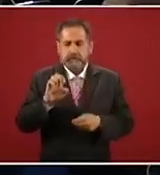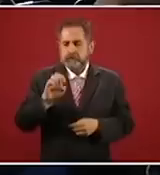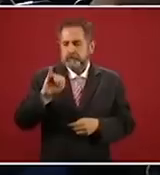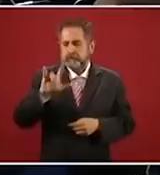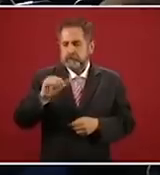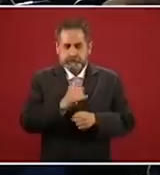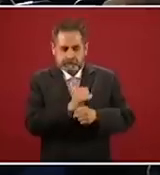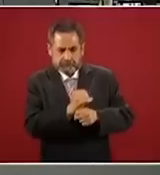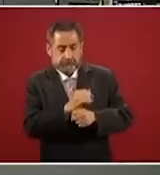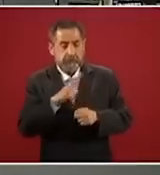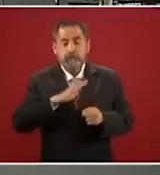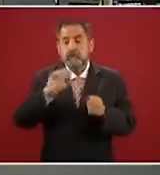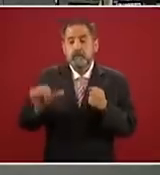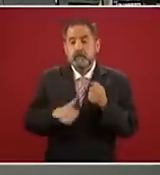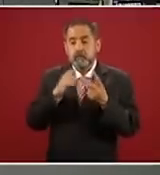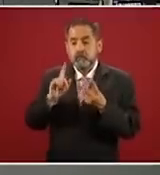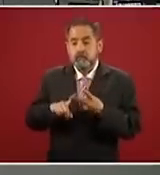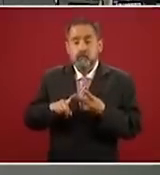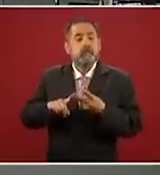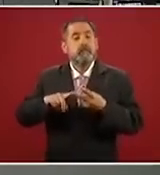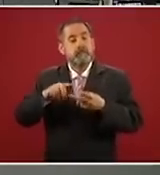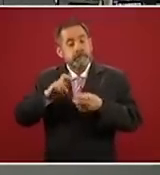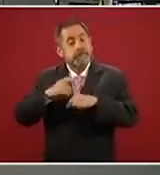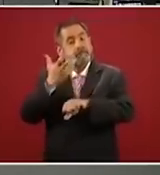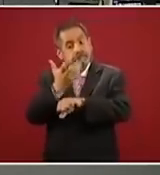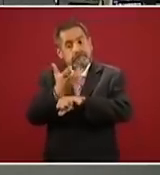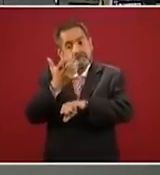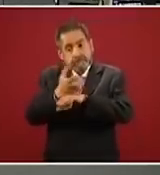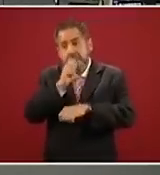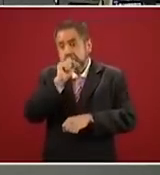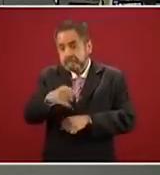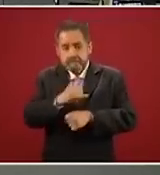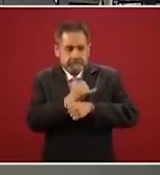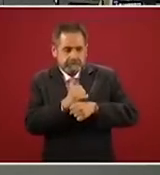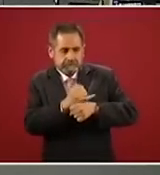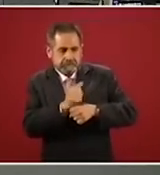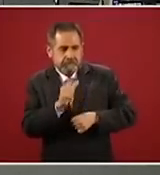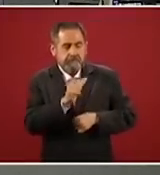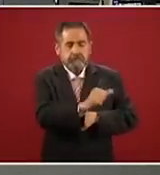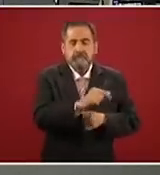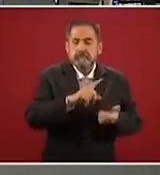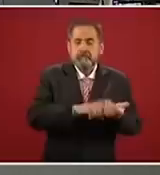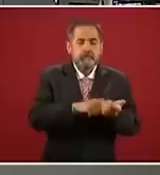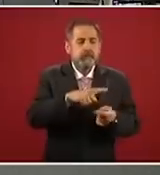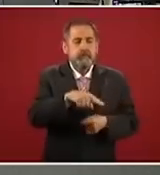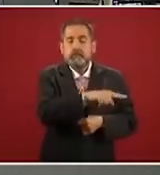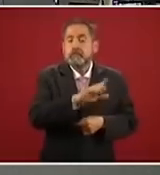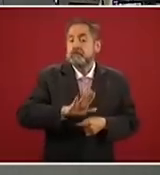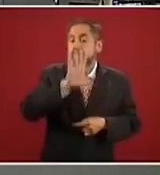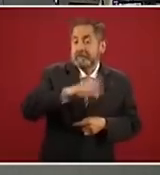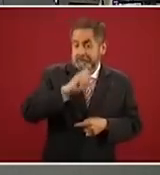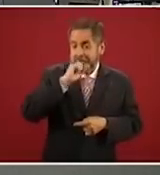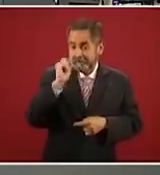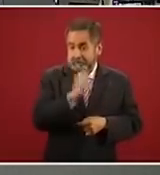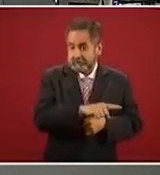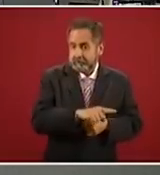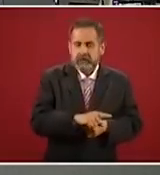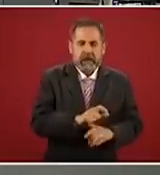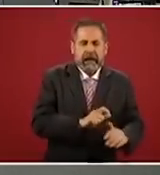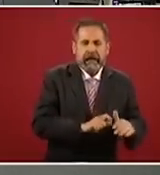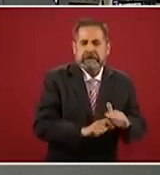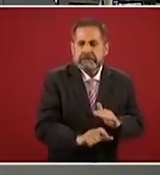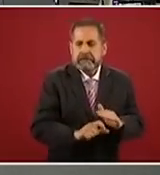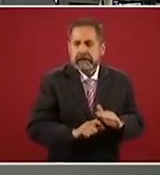hay otra que se inició en el Departamento de Justicia de los Estados Unidos y tiene que ver con unos presuntos sobornos que habría hecho